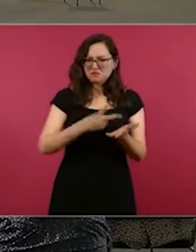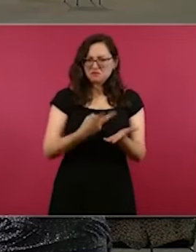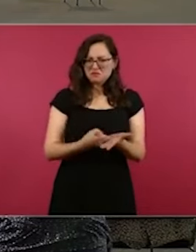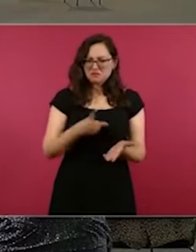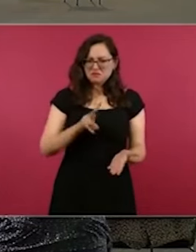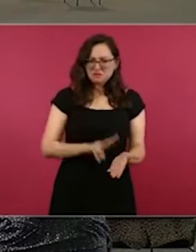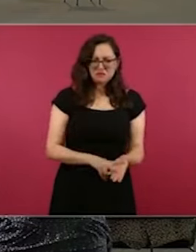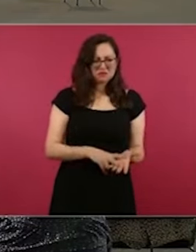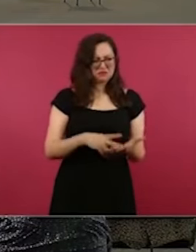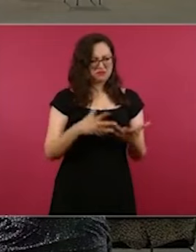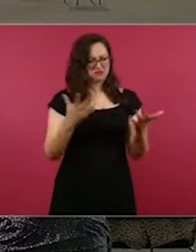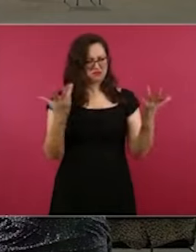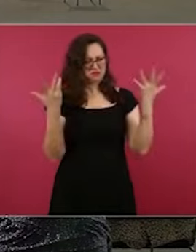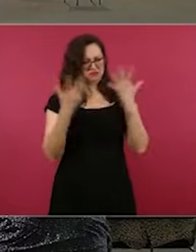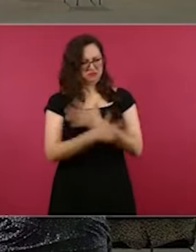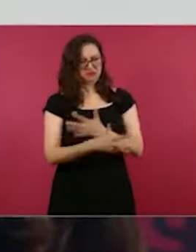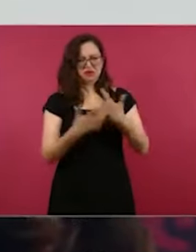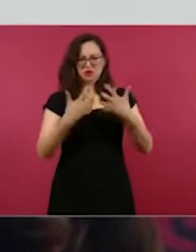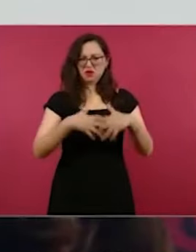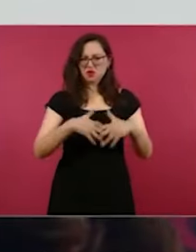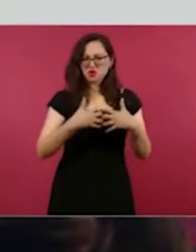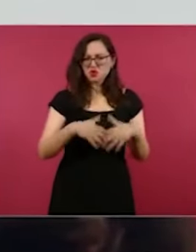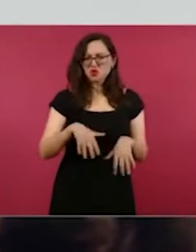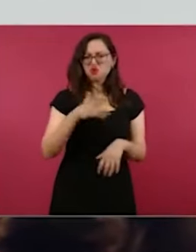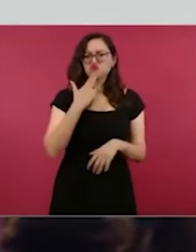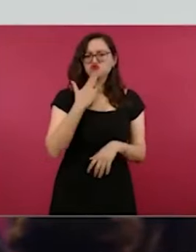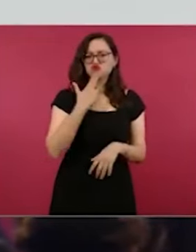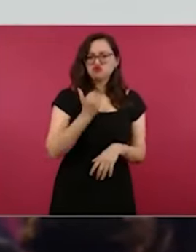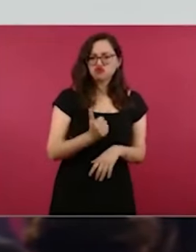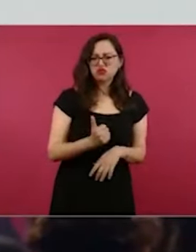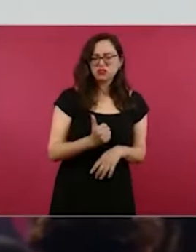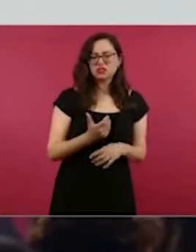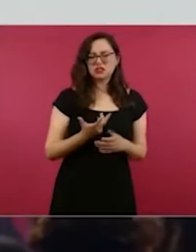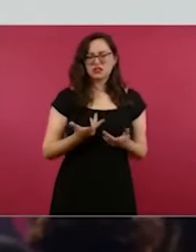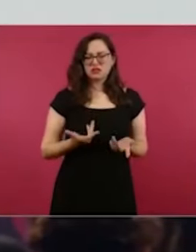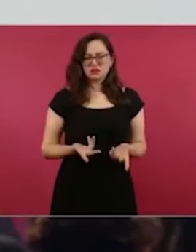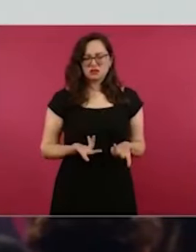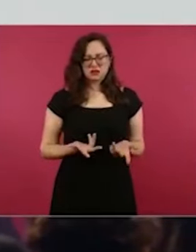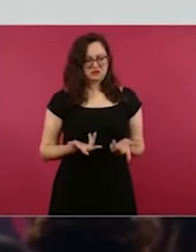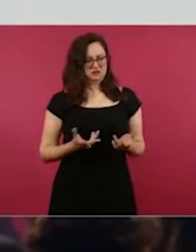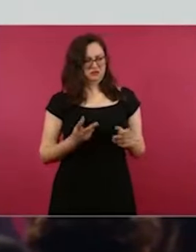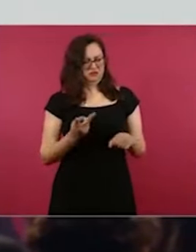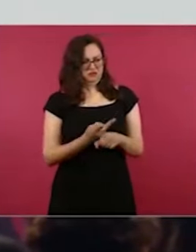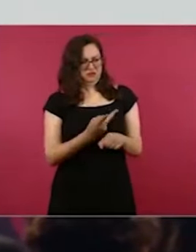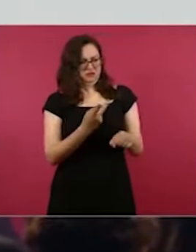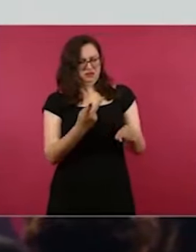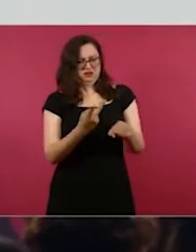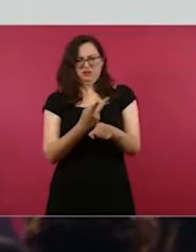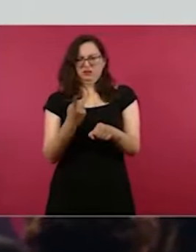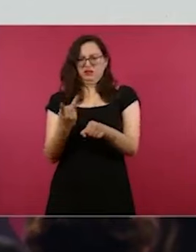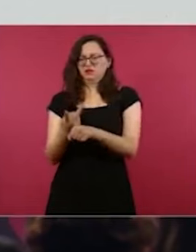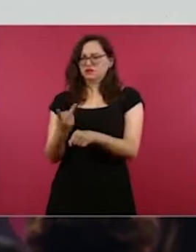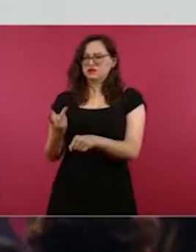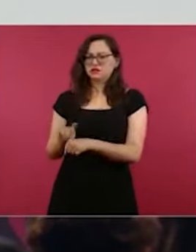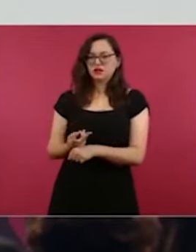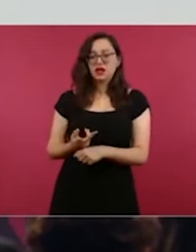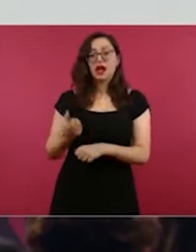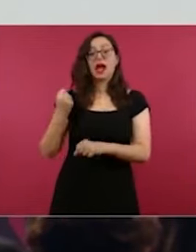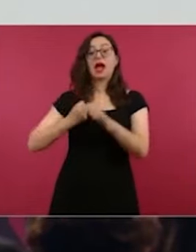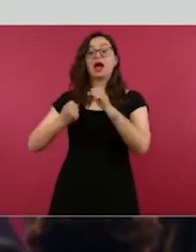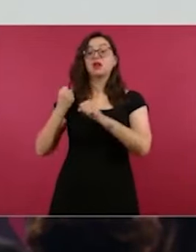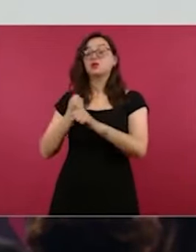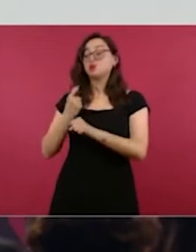recordar que la integridad y la justicia son fundamentales en la construcción de un país más justo y transparente en última